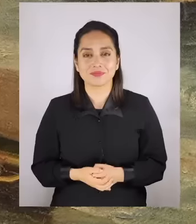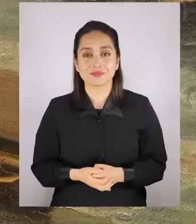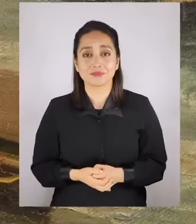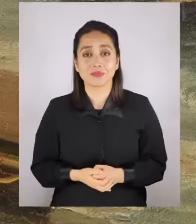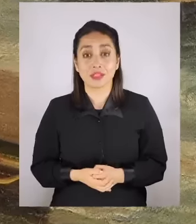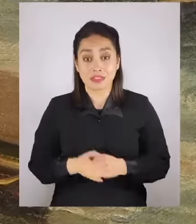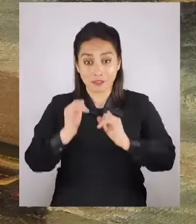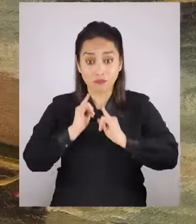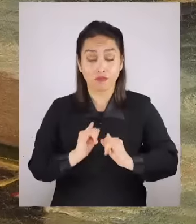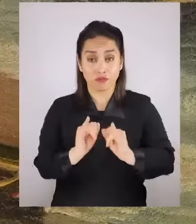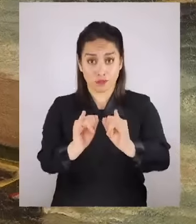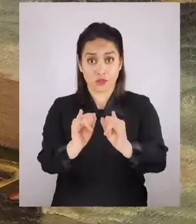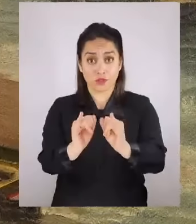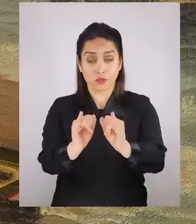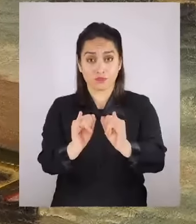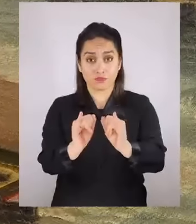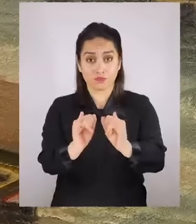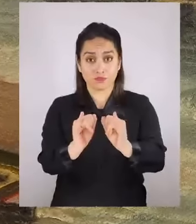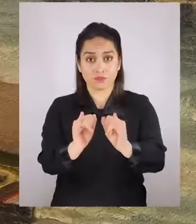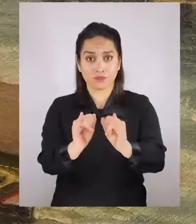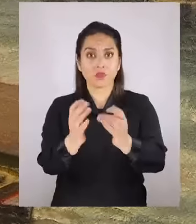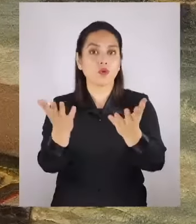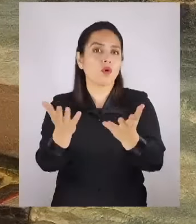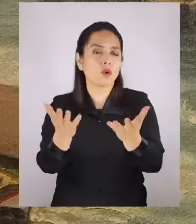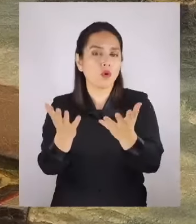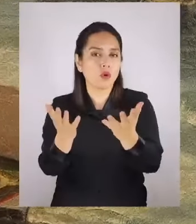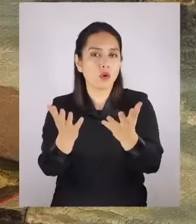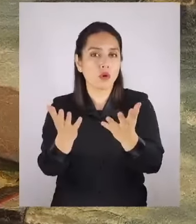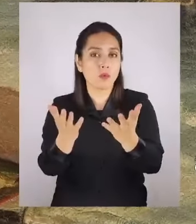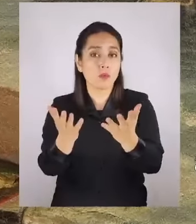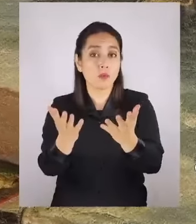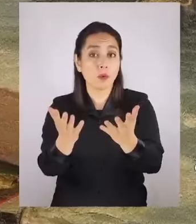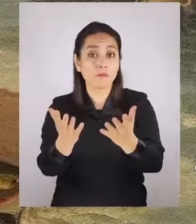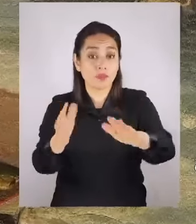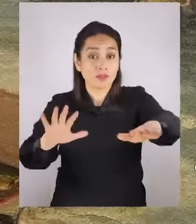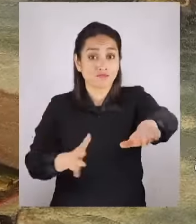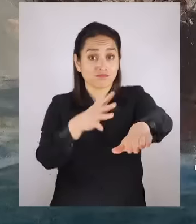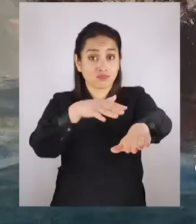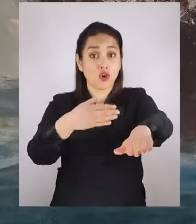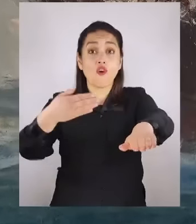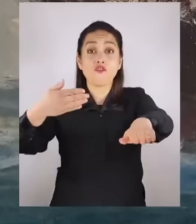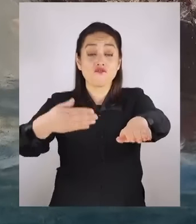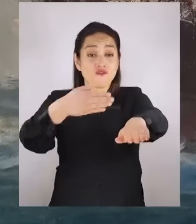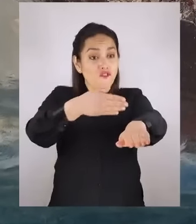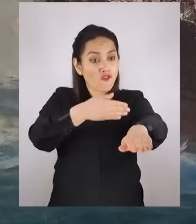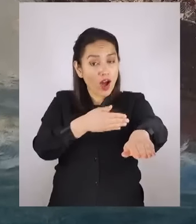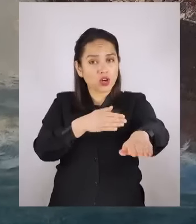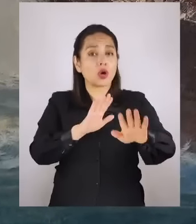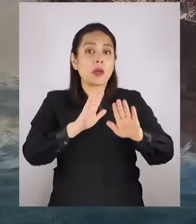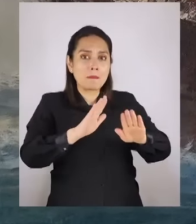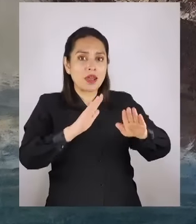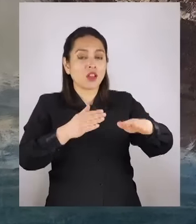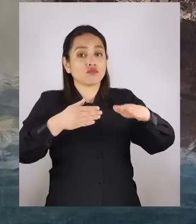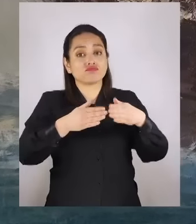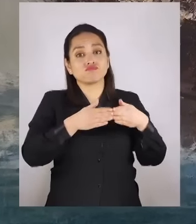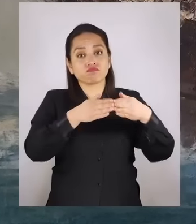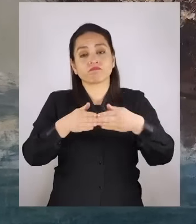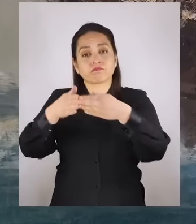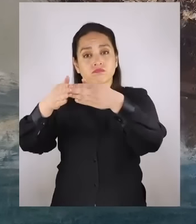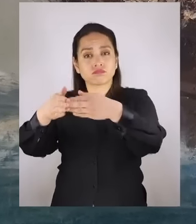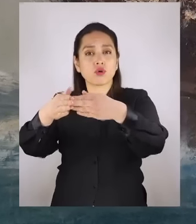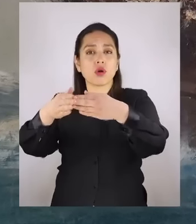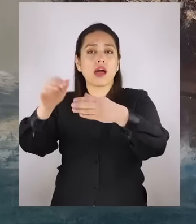Esta información la informaba a la bahía, a todos los barcos que estaban esperando zarpar hacia